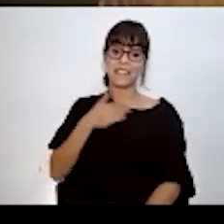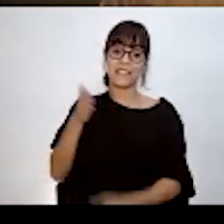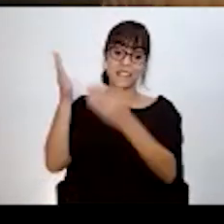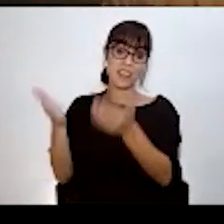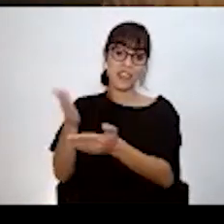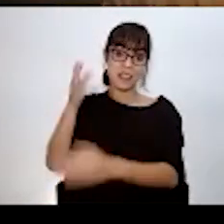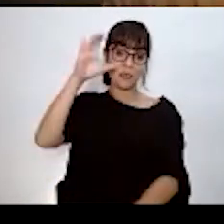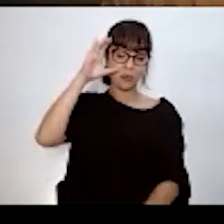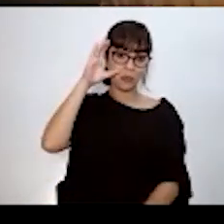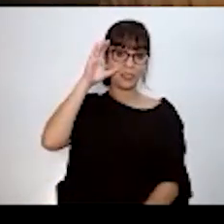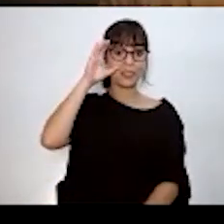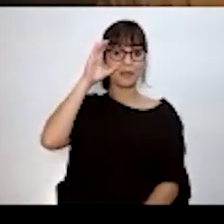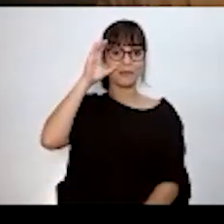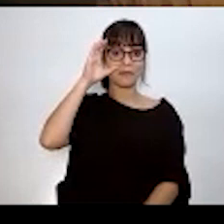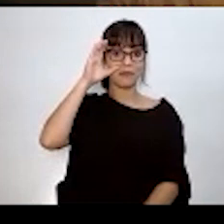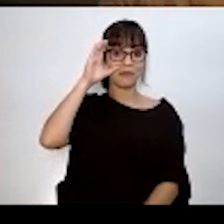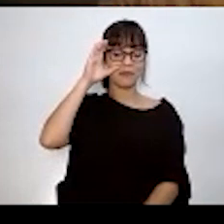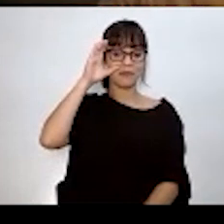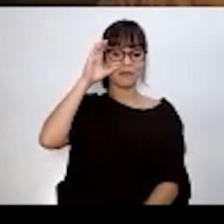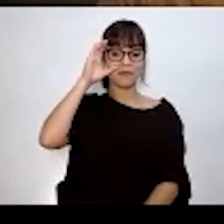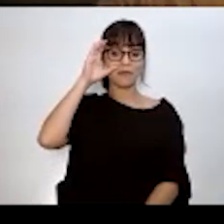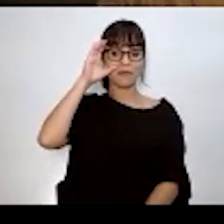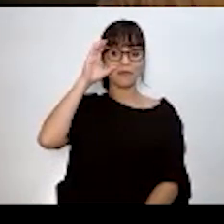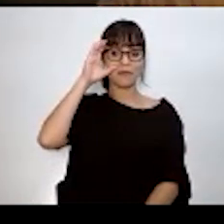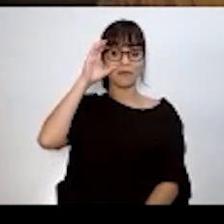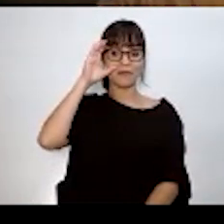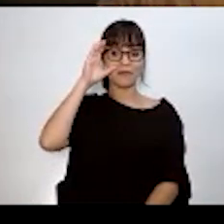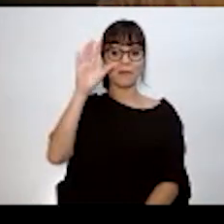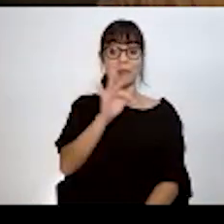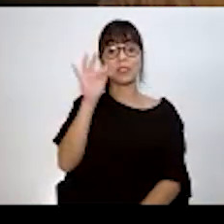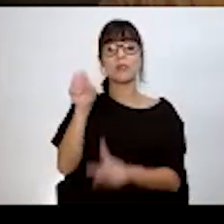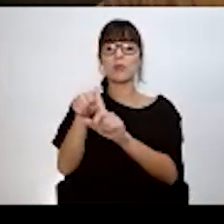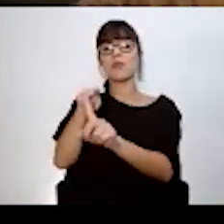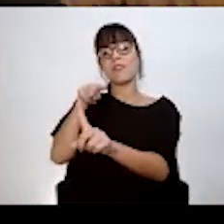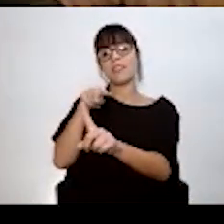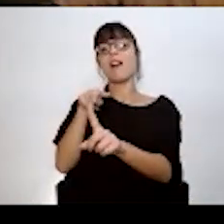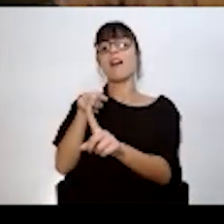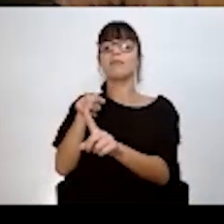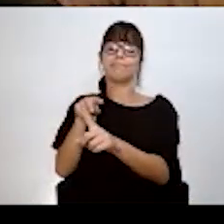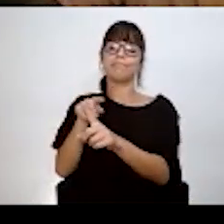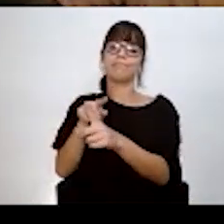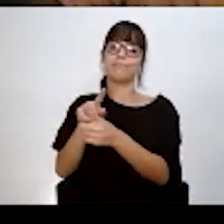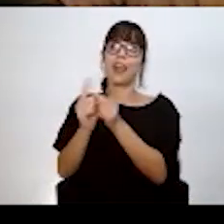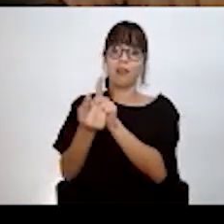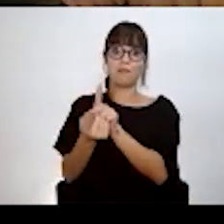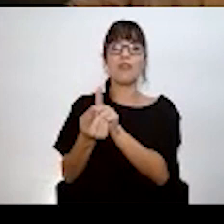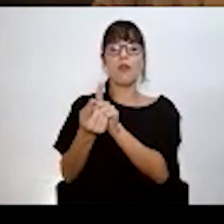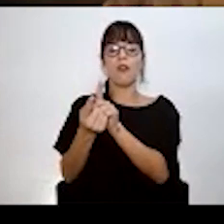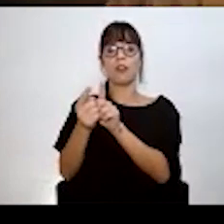sobre todo creo que es muy relevante el cambio de mirada, ¿no?, que se está teniendo del pasado de la población